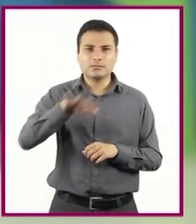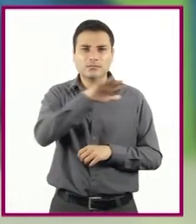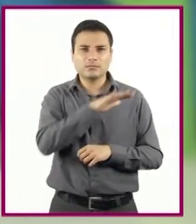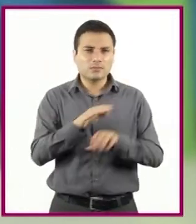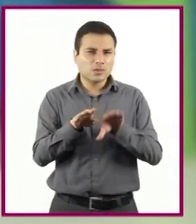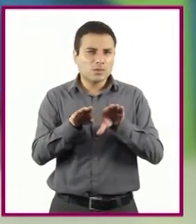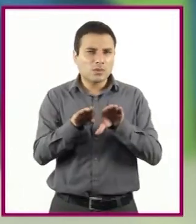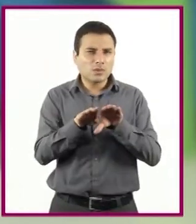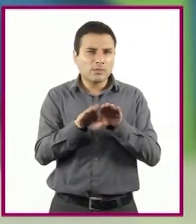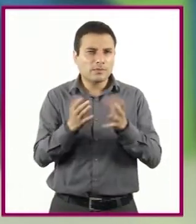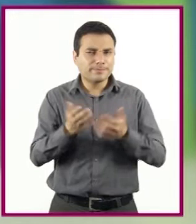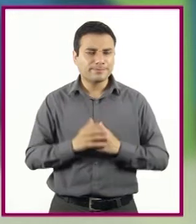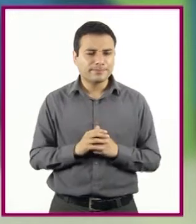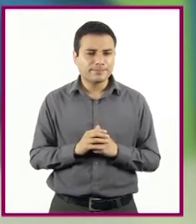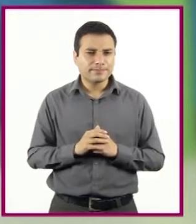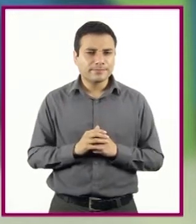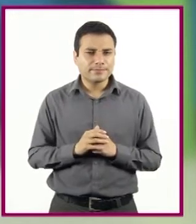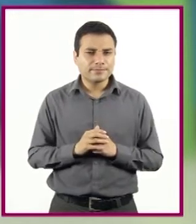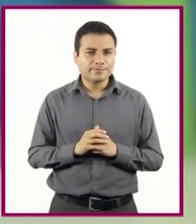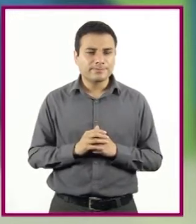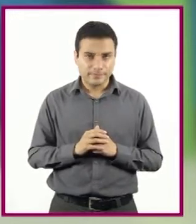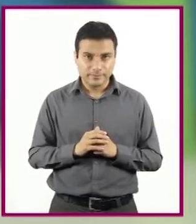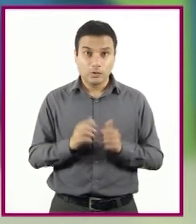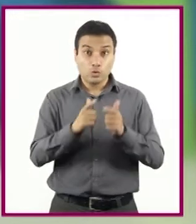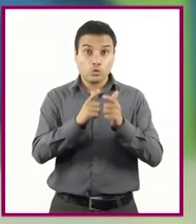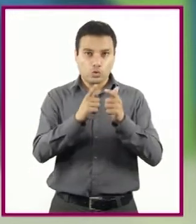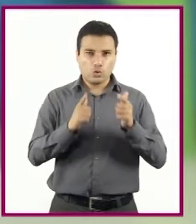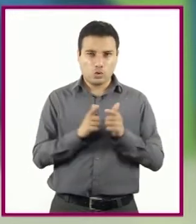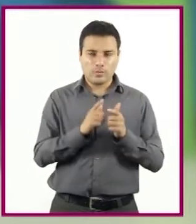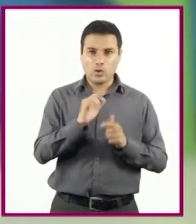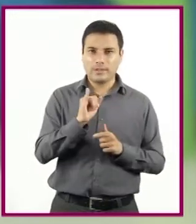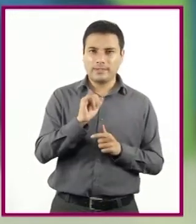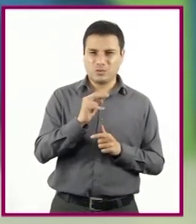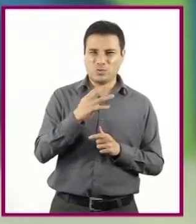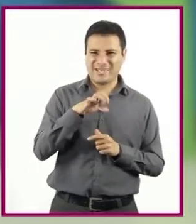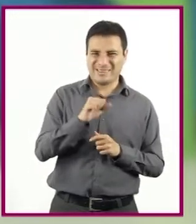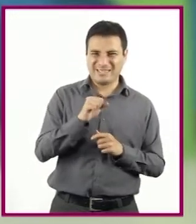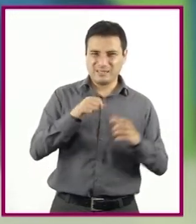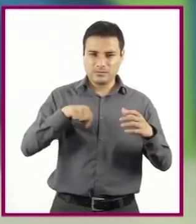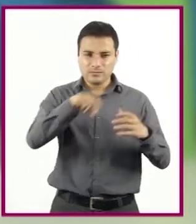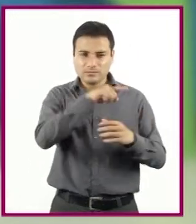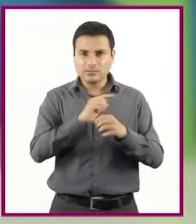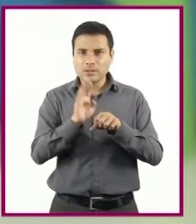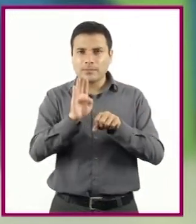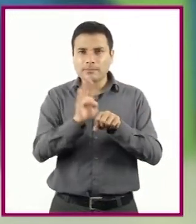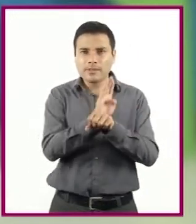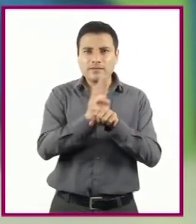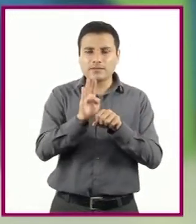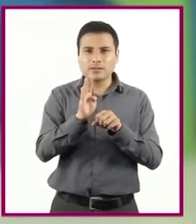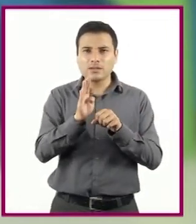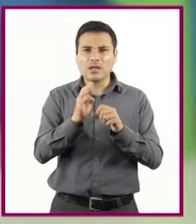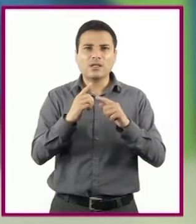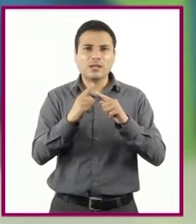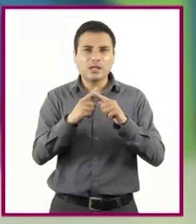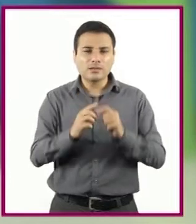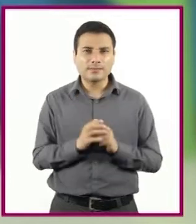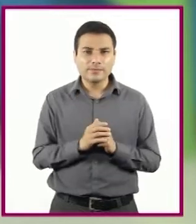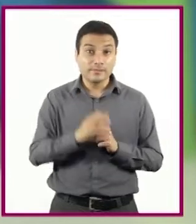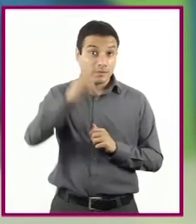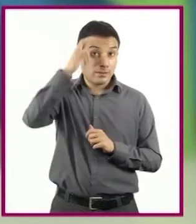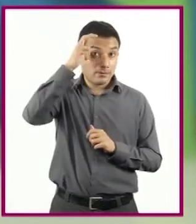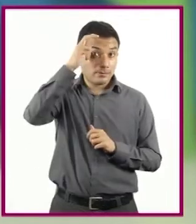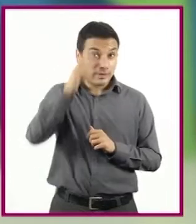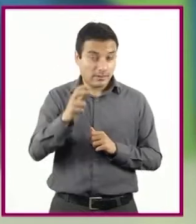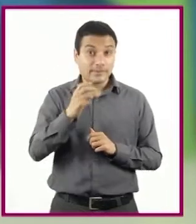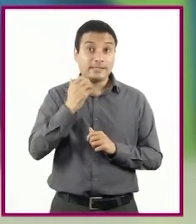combatir? Los cambios que promovían los insurgentes, ¿a quiénes beneficiaban? ¿Consideran que Miguel Hidalgo buscaba autonomía